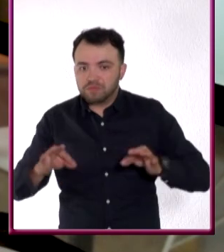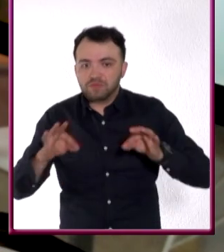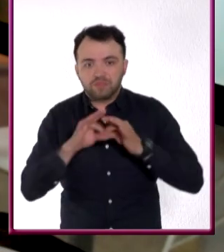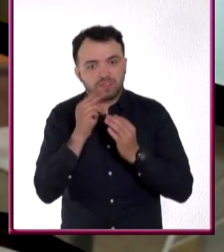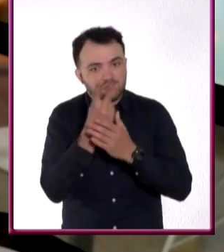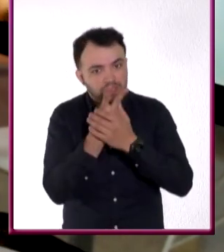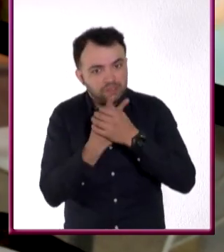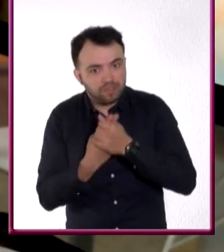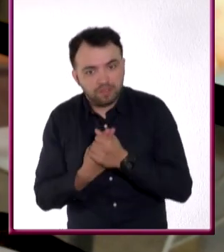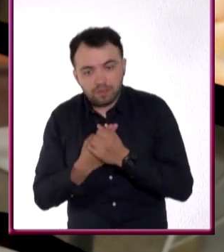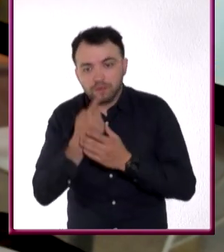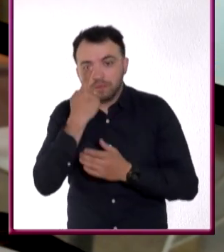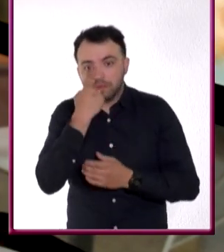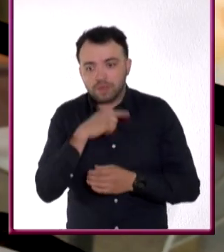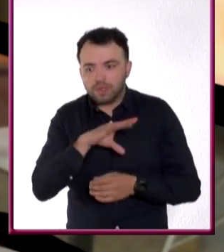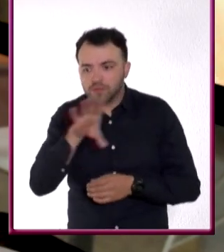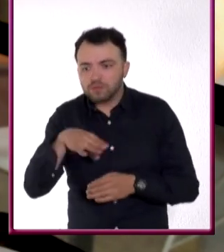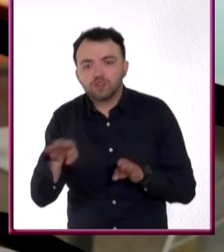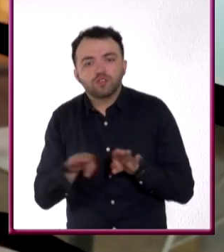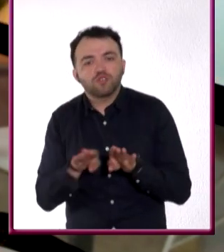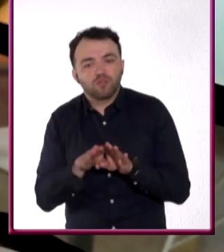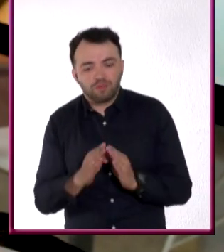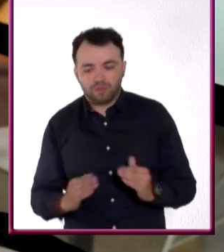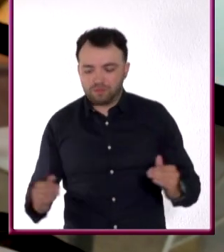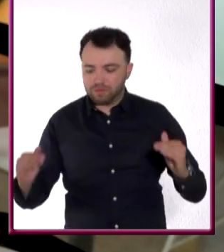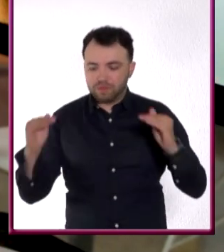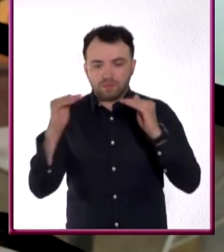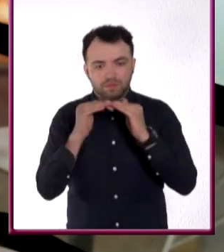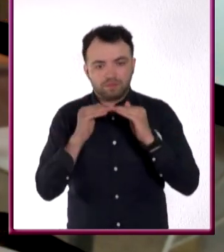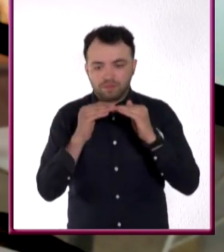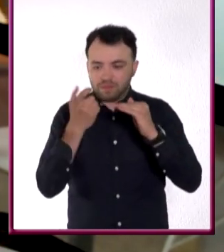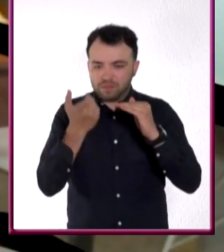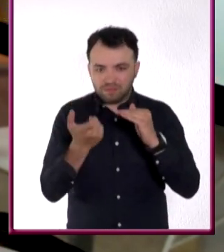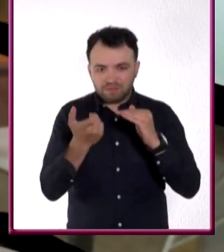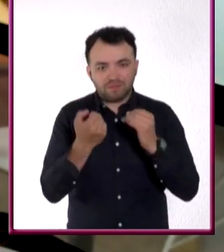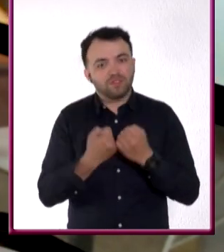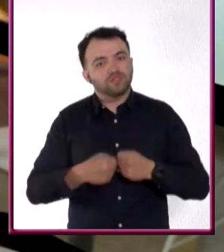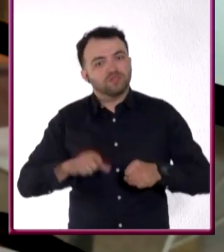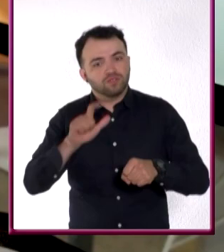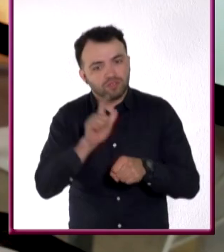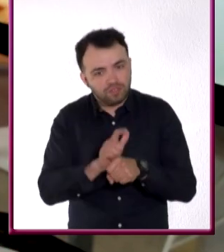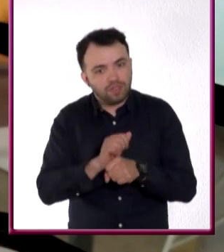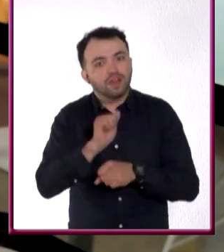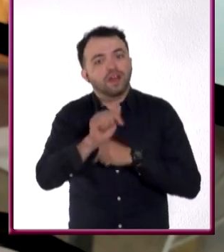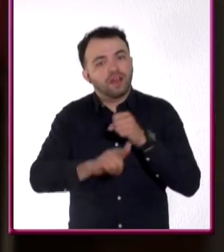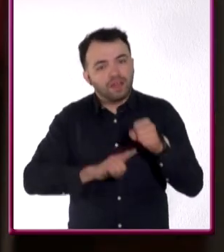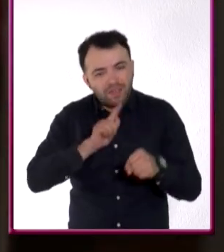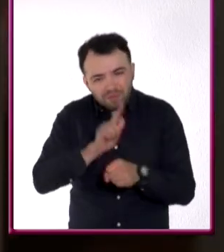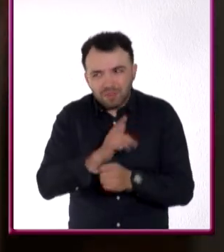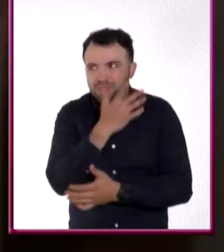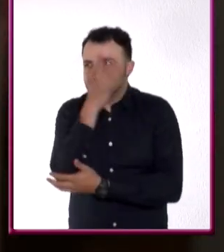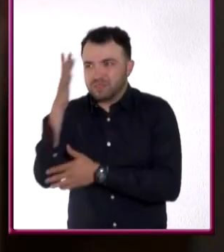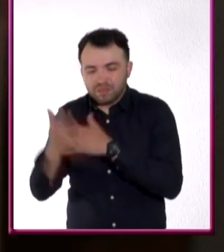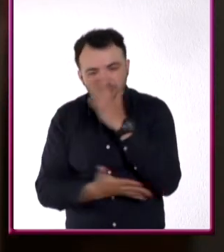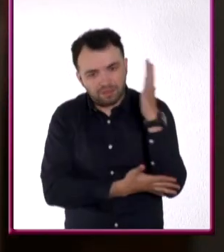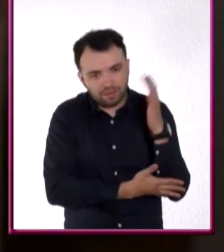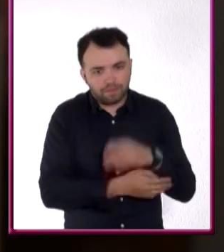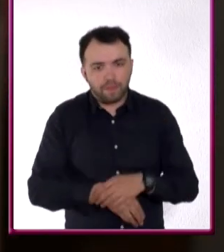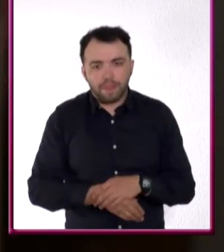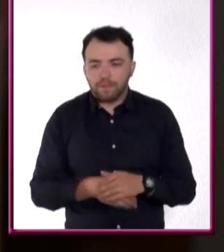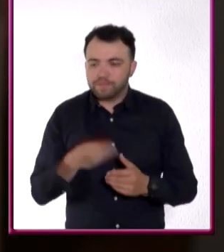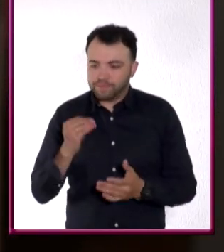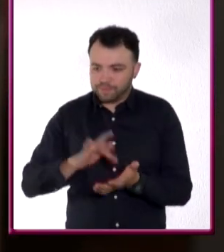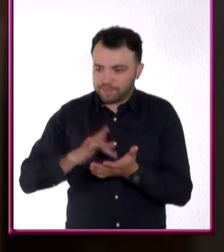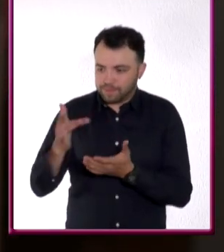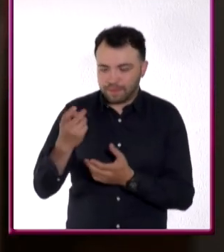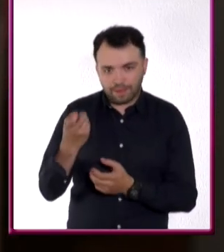esta búsqueda para restituir este equilibrio económico, social y ambiental. Pues muchas gracias por